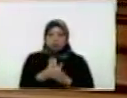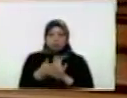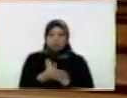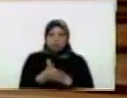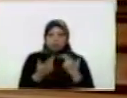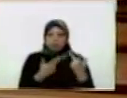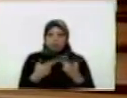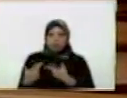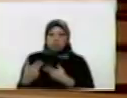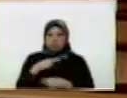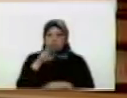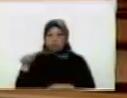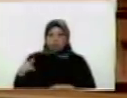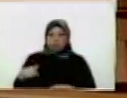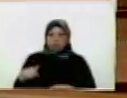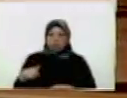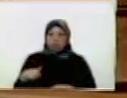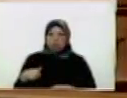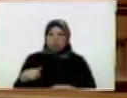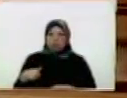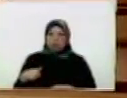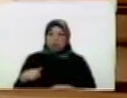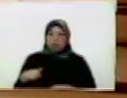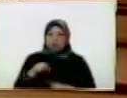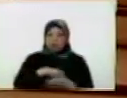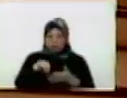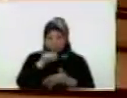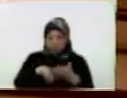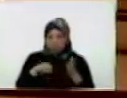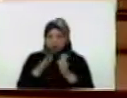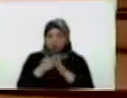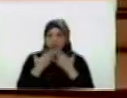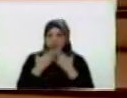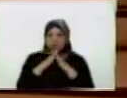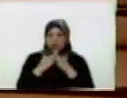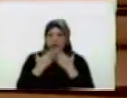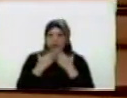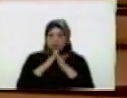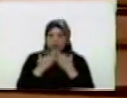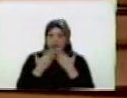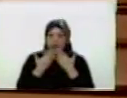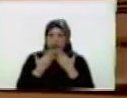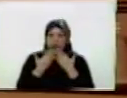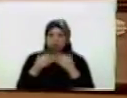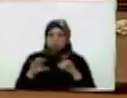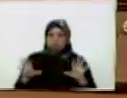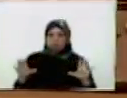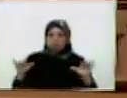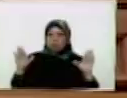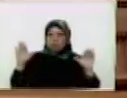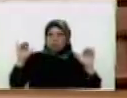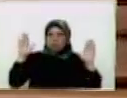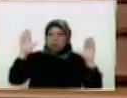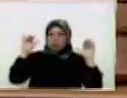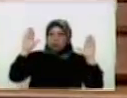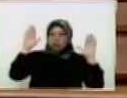entre nosotros, y logró escribir un libro llamado La rebelión de los ángeles.